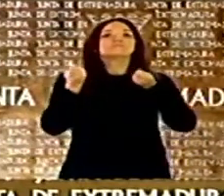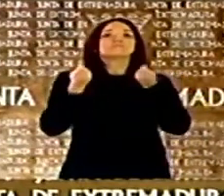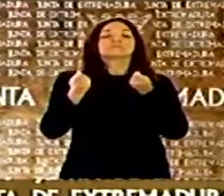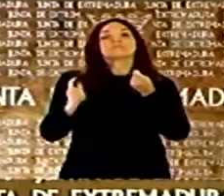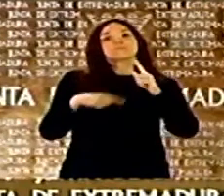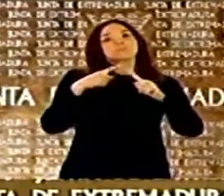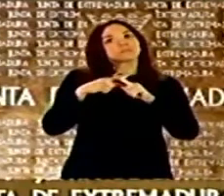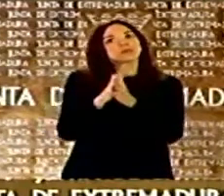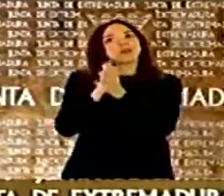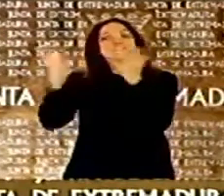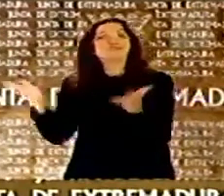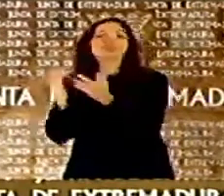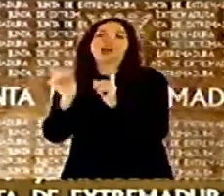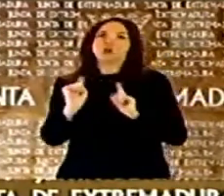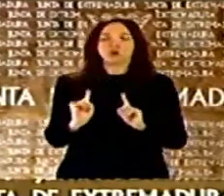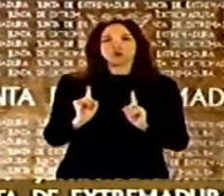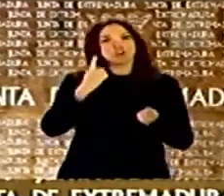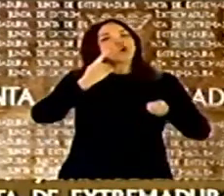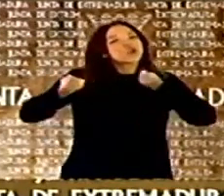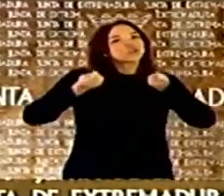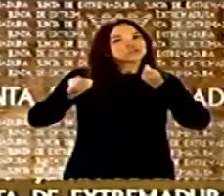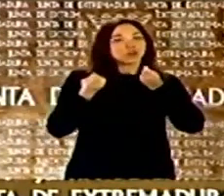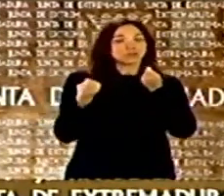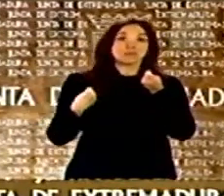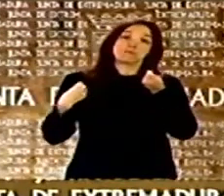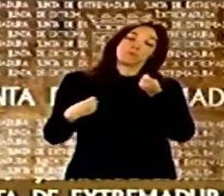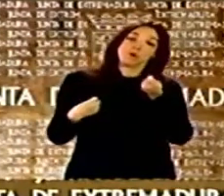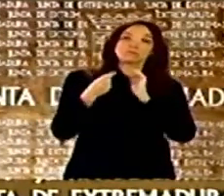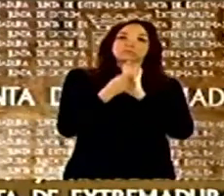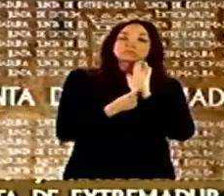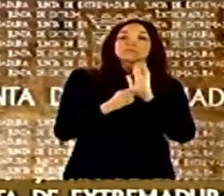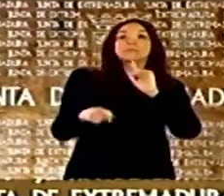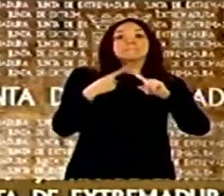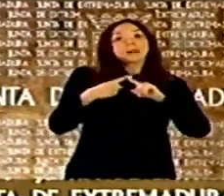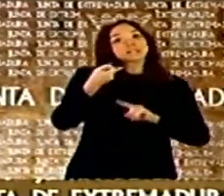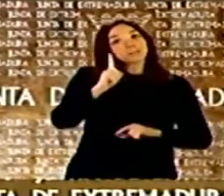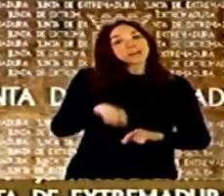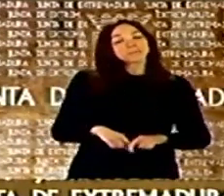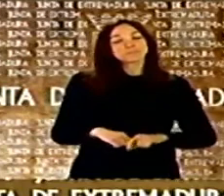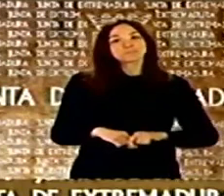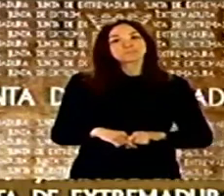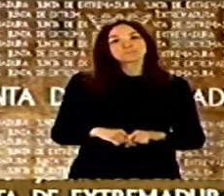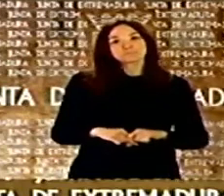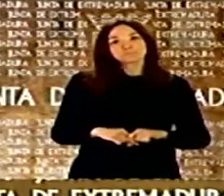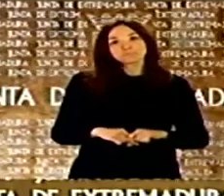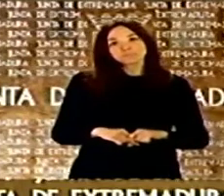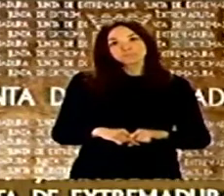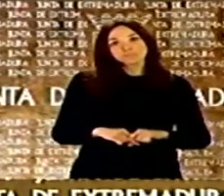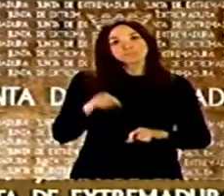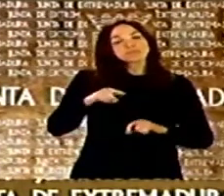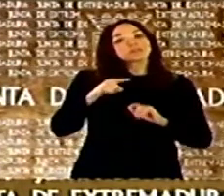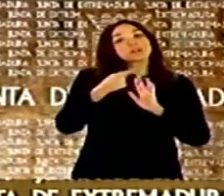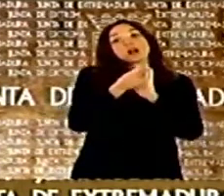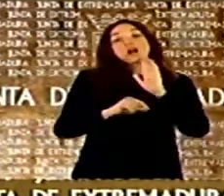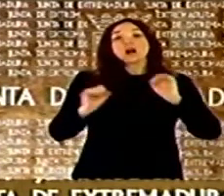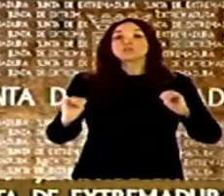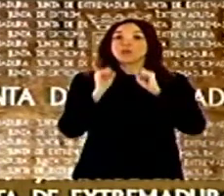y no fomentar los mismos y, al mismo tiempo, desarrollar acciones preventivas